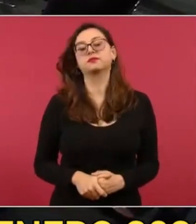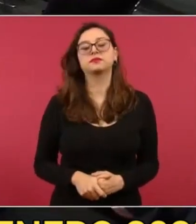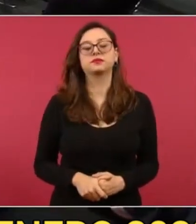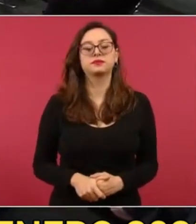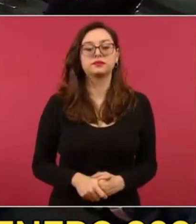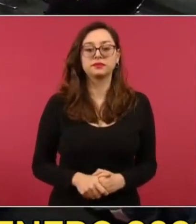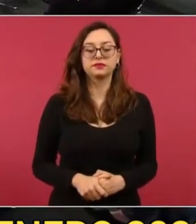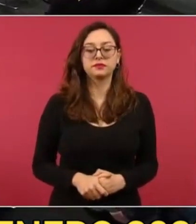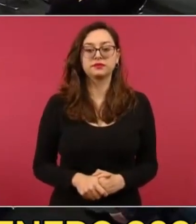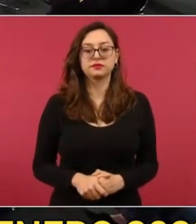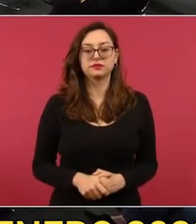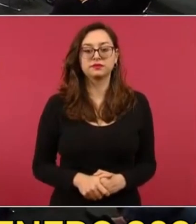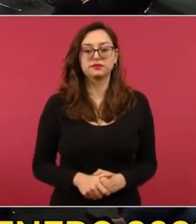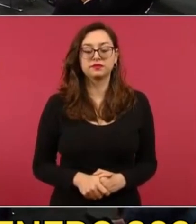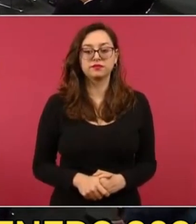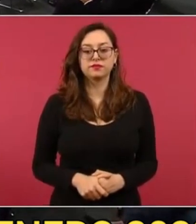pues